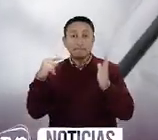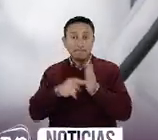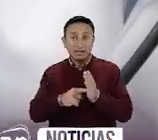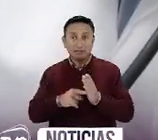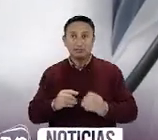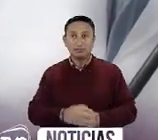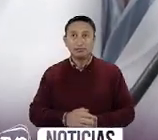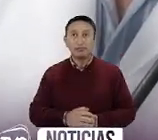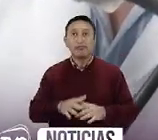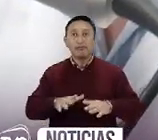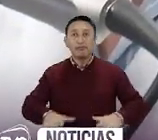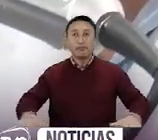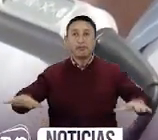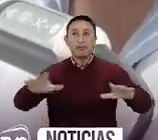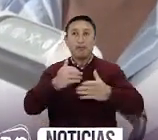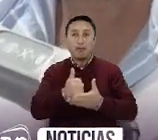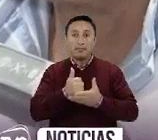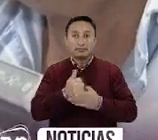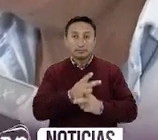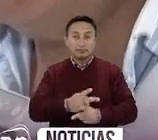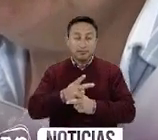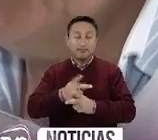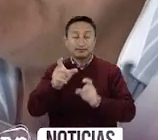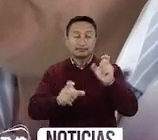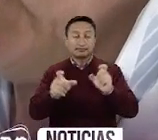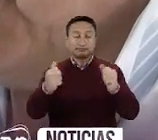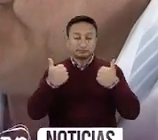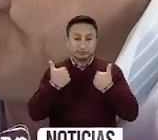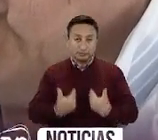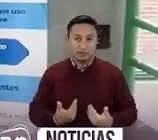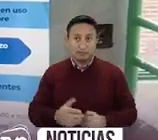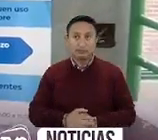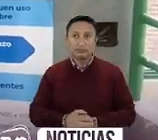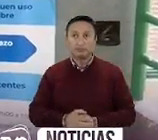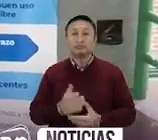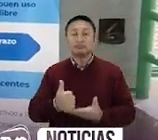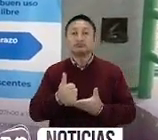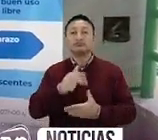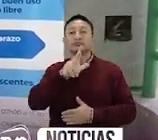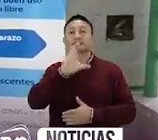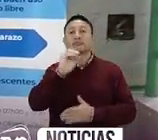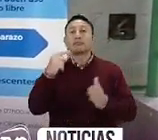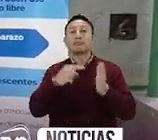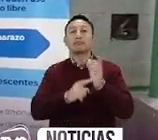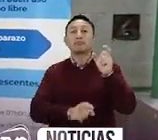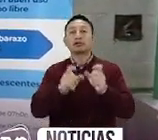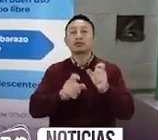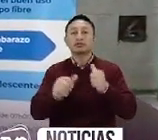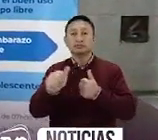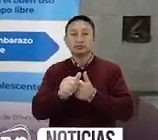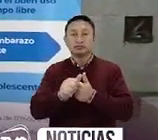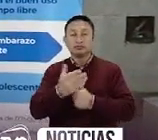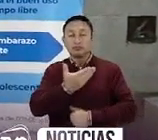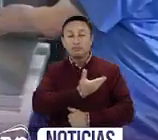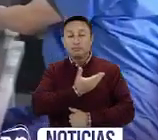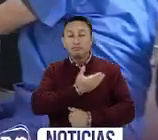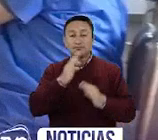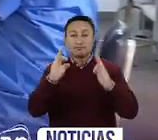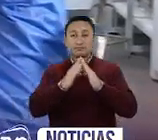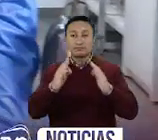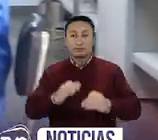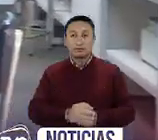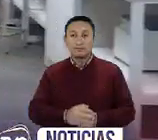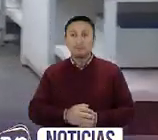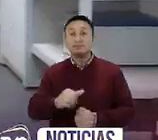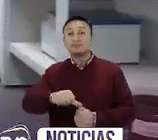Estos espacios que cuidarán la salud y bienestar de los ciudadanos beneficiarán a más de 30,000 personas de las zonales Manuela Sáenz y Tumbaco.